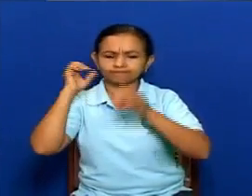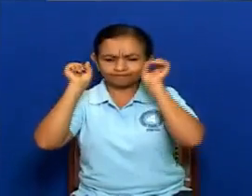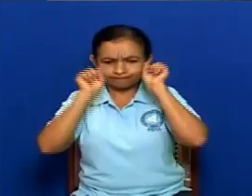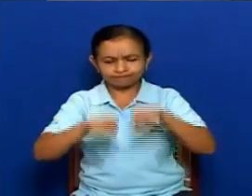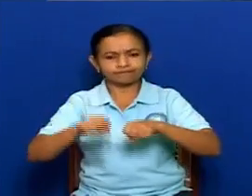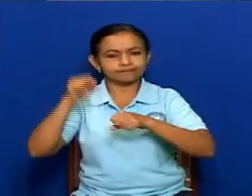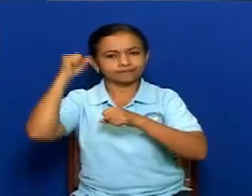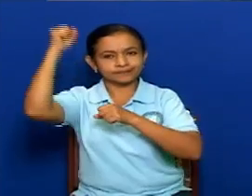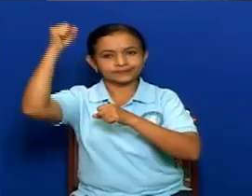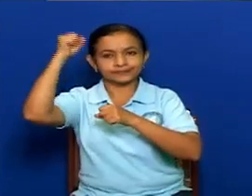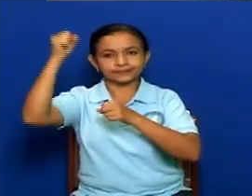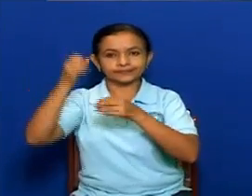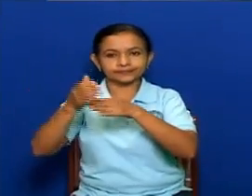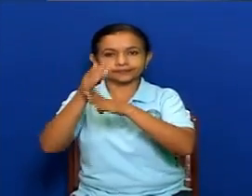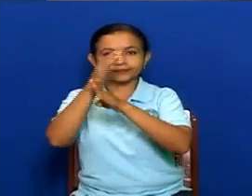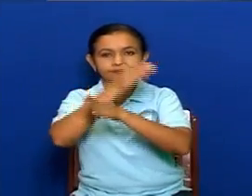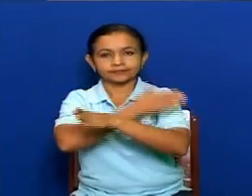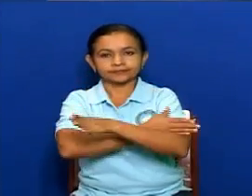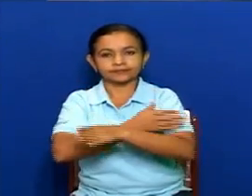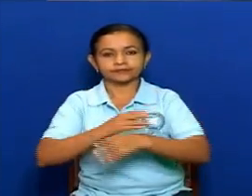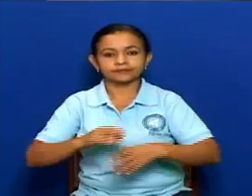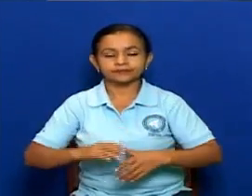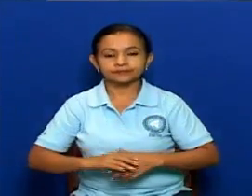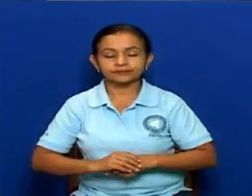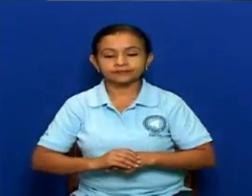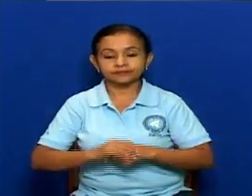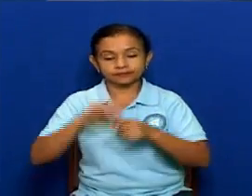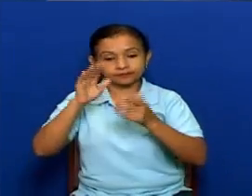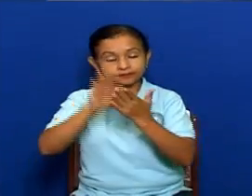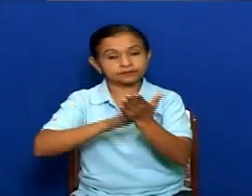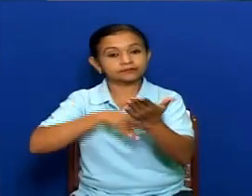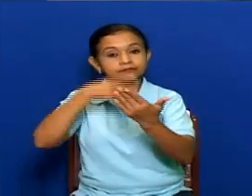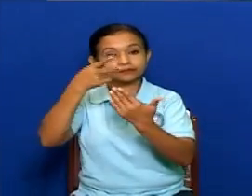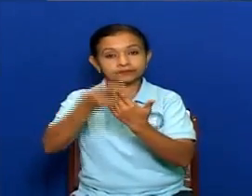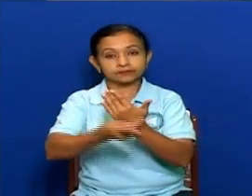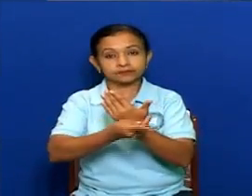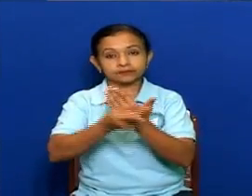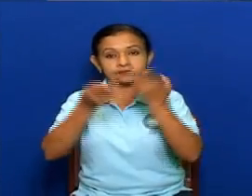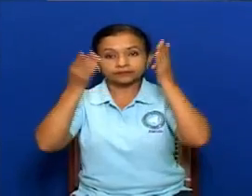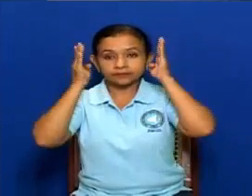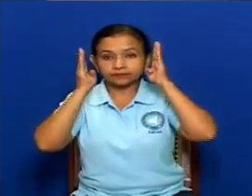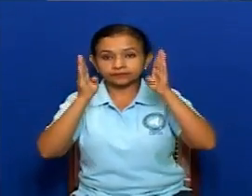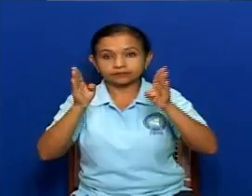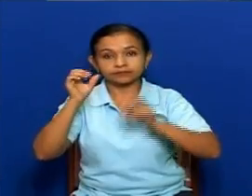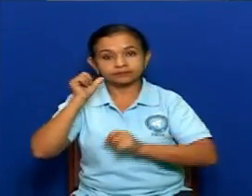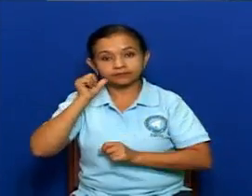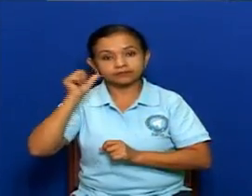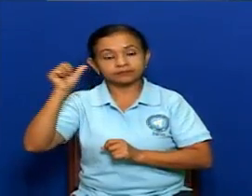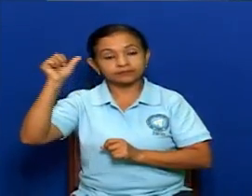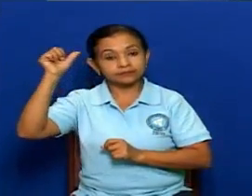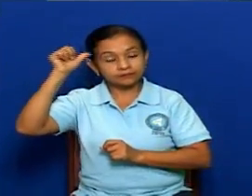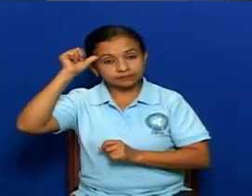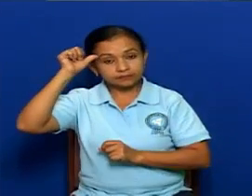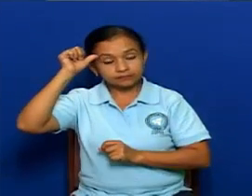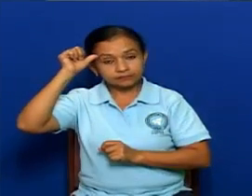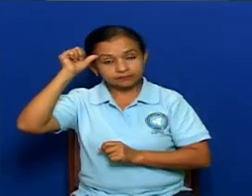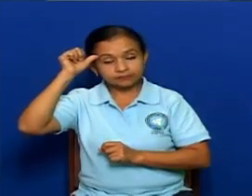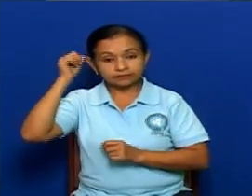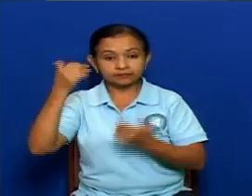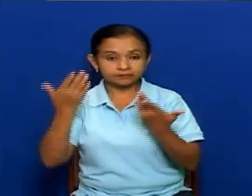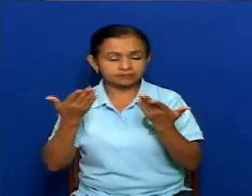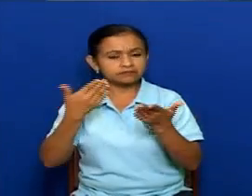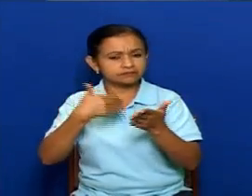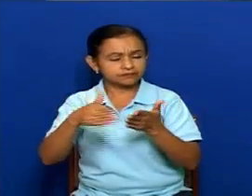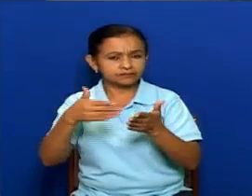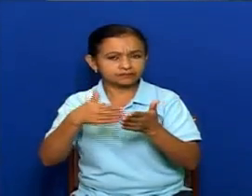ido construyendo. EVA Niveles es un programa que atiende a los adultos y es simple, es